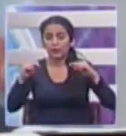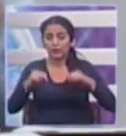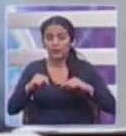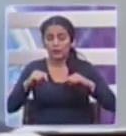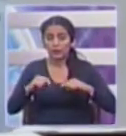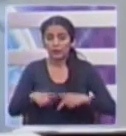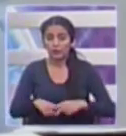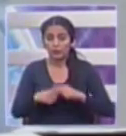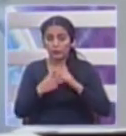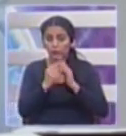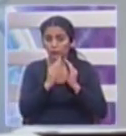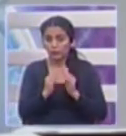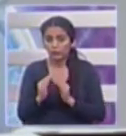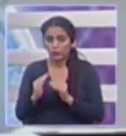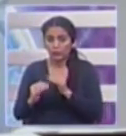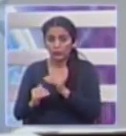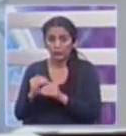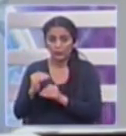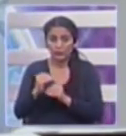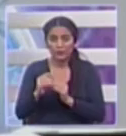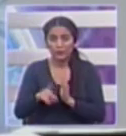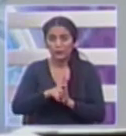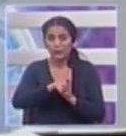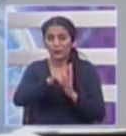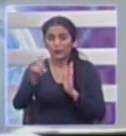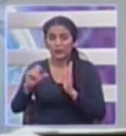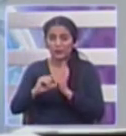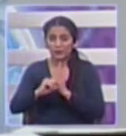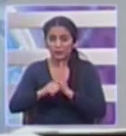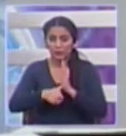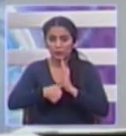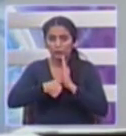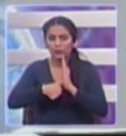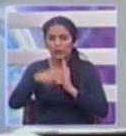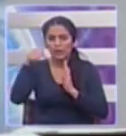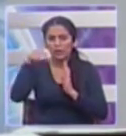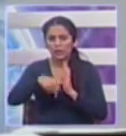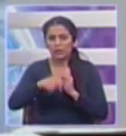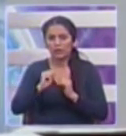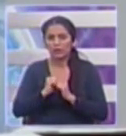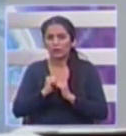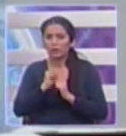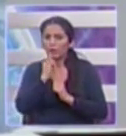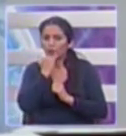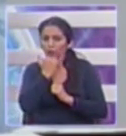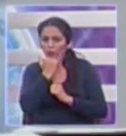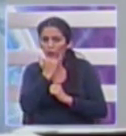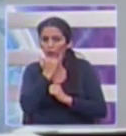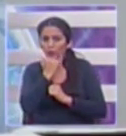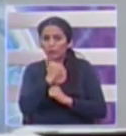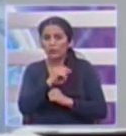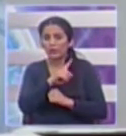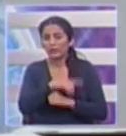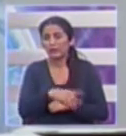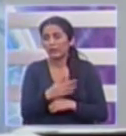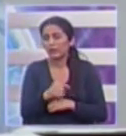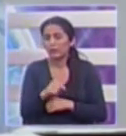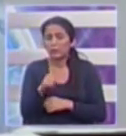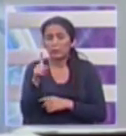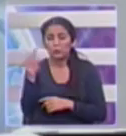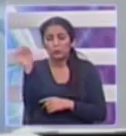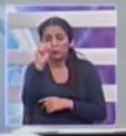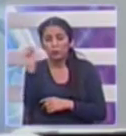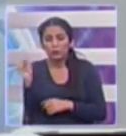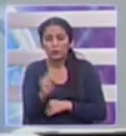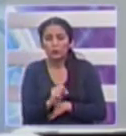procesos de registro civil, aproximadamente tenemos el 1 por mil de inconsistencias, que se encuentra dentro